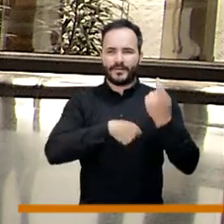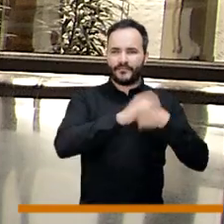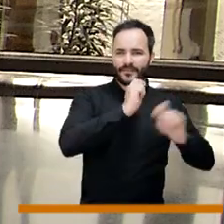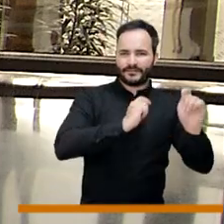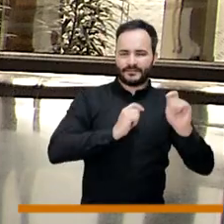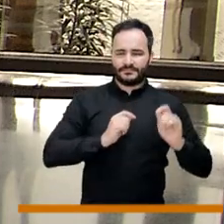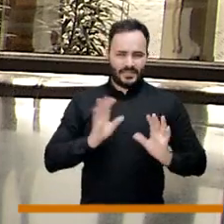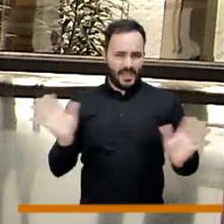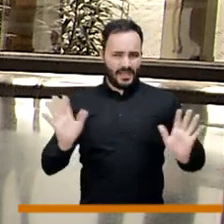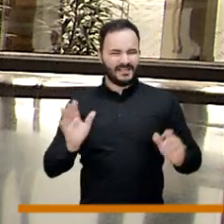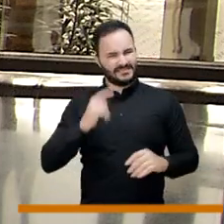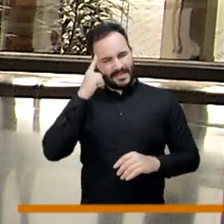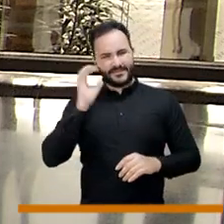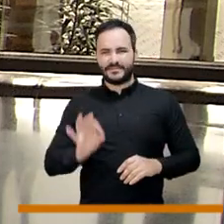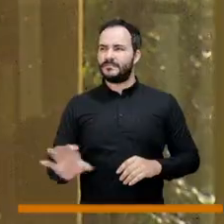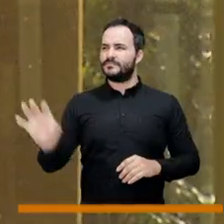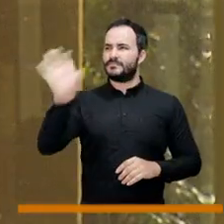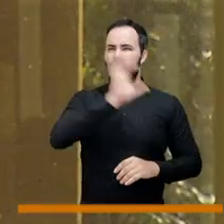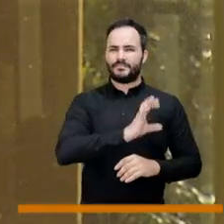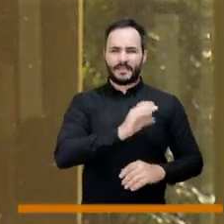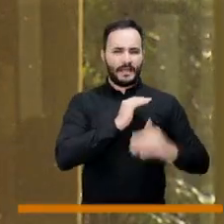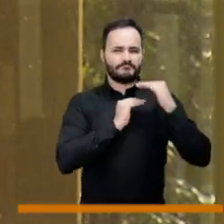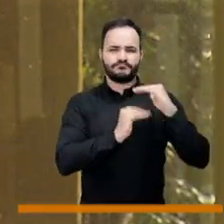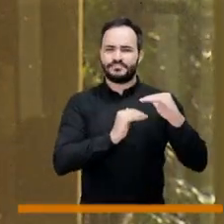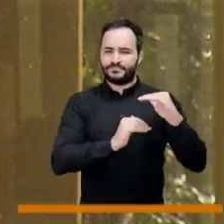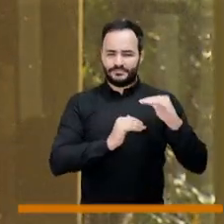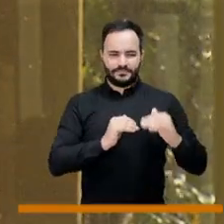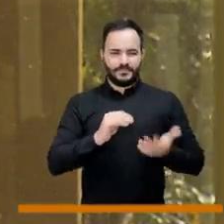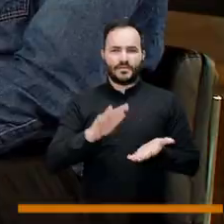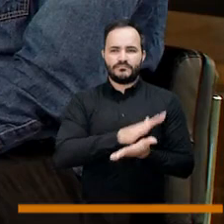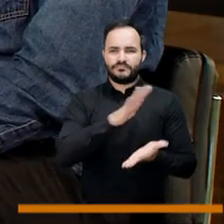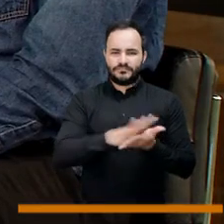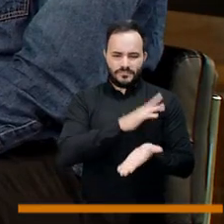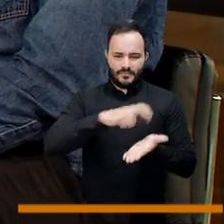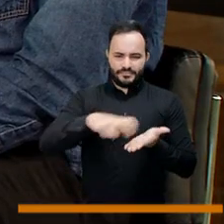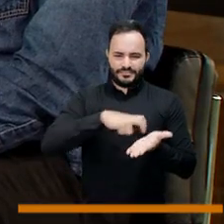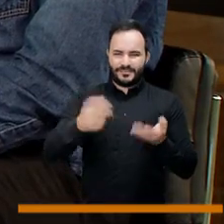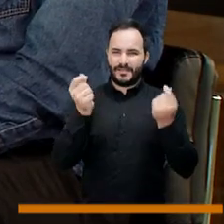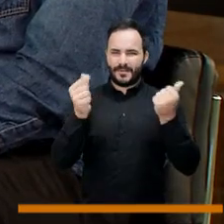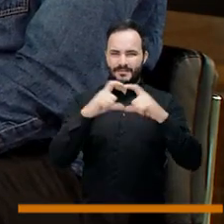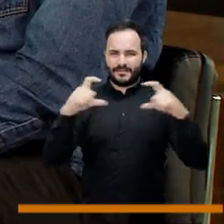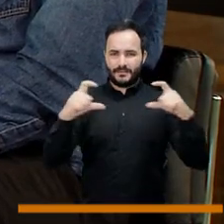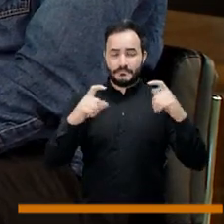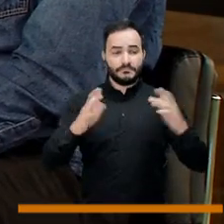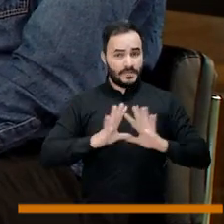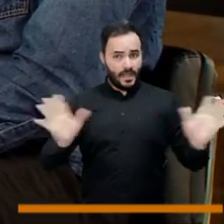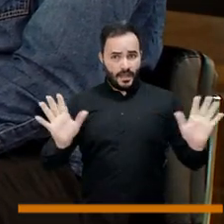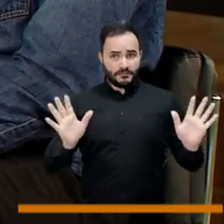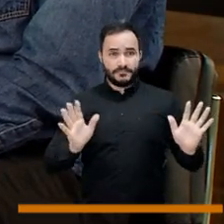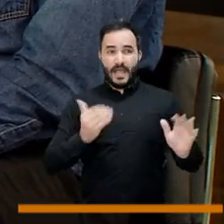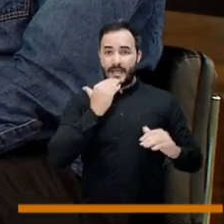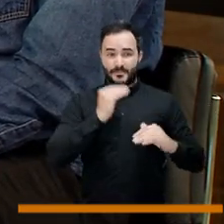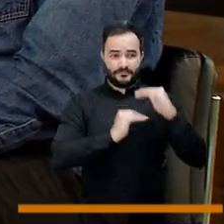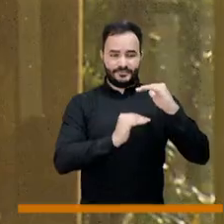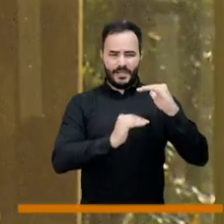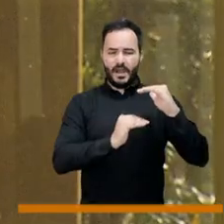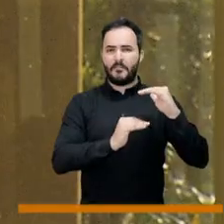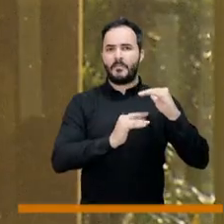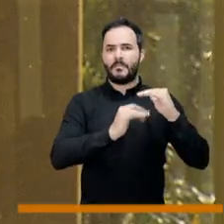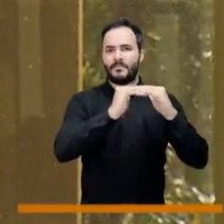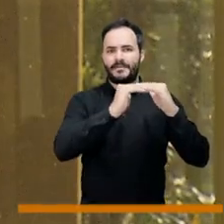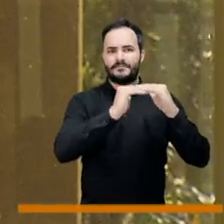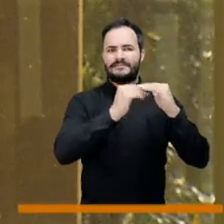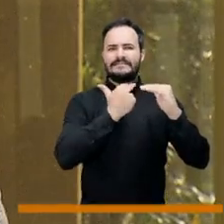cierta cantidad de dinero, y el dinero que imprime más de ahí no tiene ninguna validez ni no tiene ningún respaldo. Entonces, como no